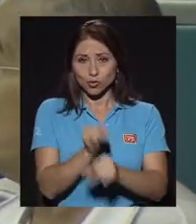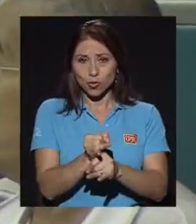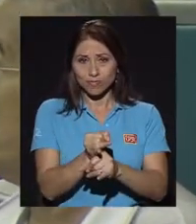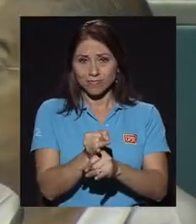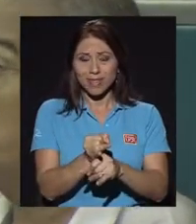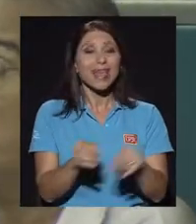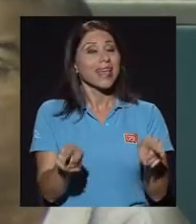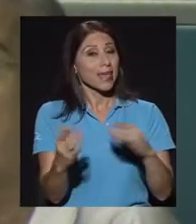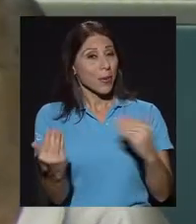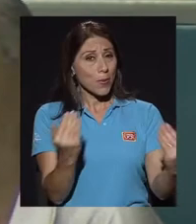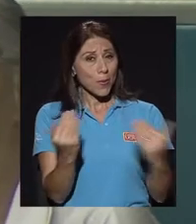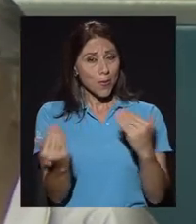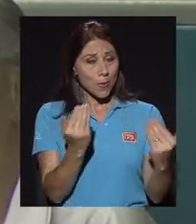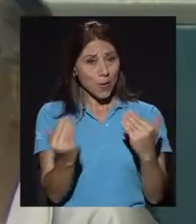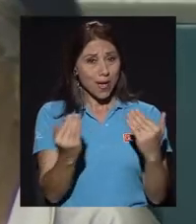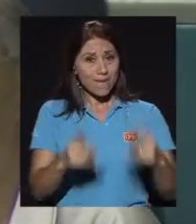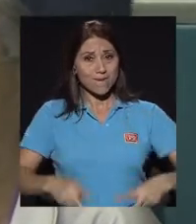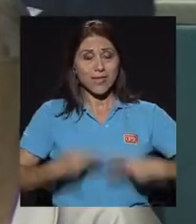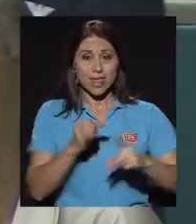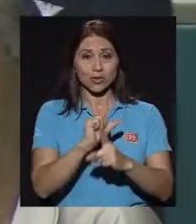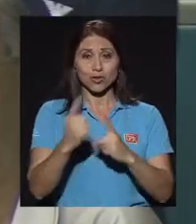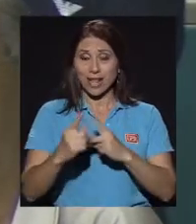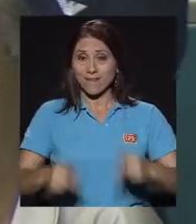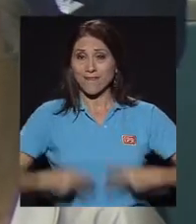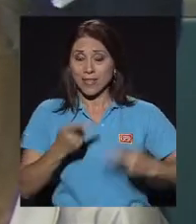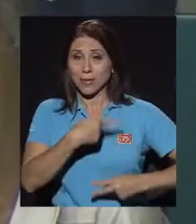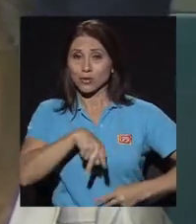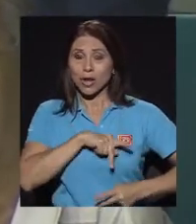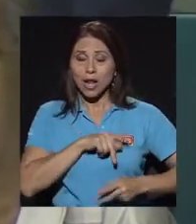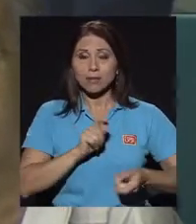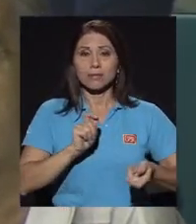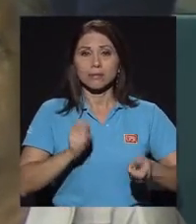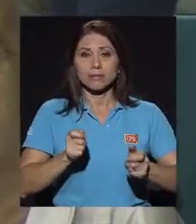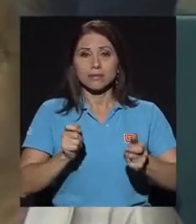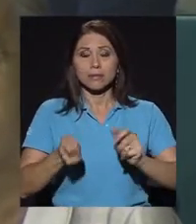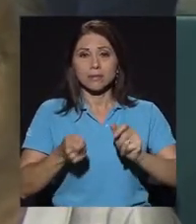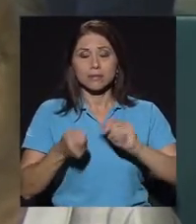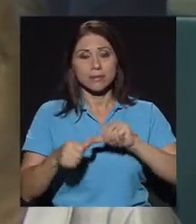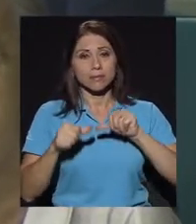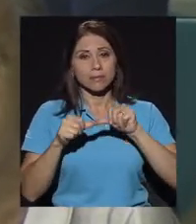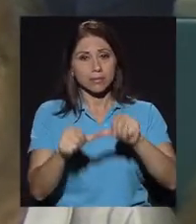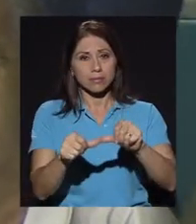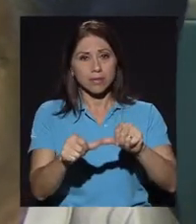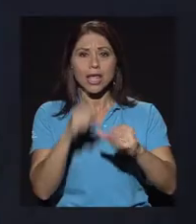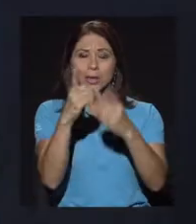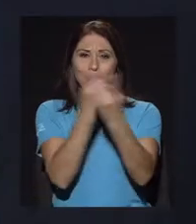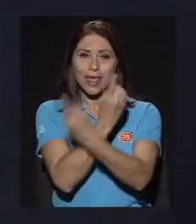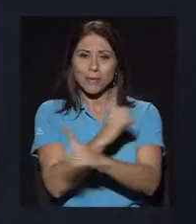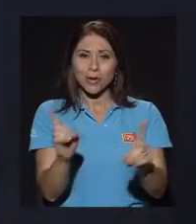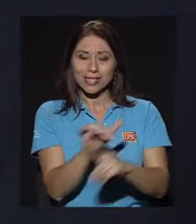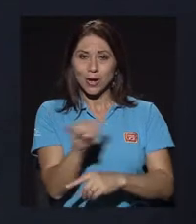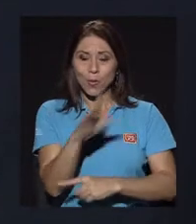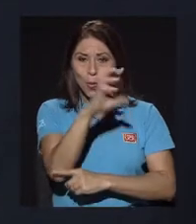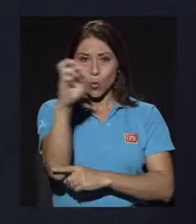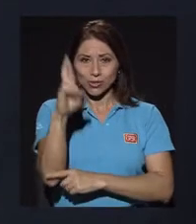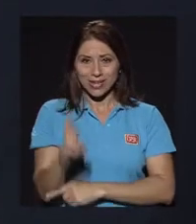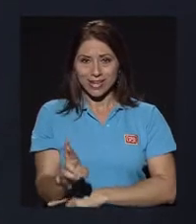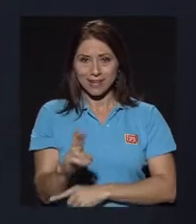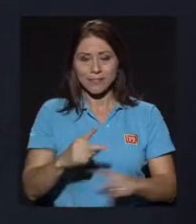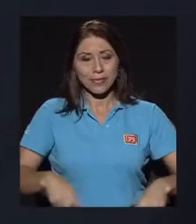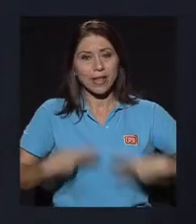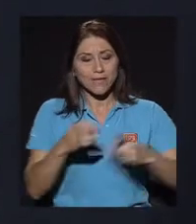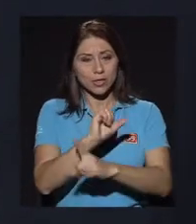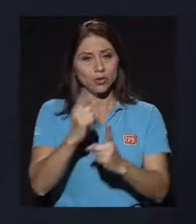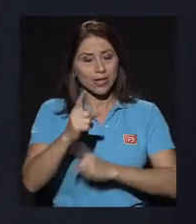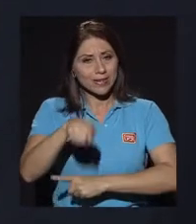la vida social y la personal se expresan como una cadena de continuidades y cambios. En una democracia como la costarricense,